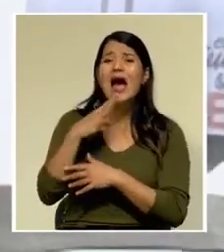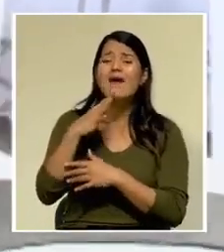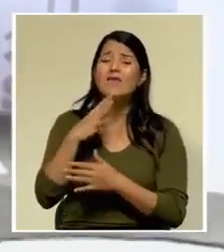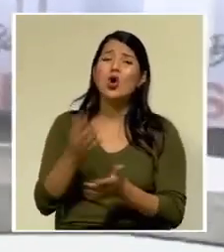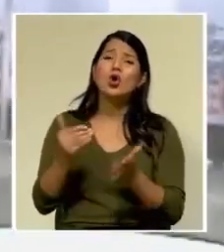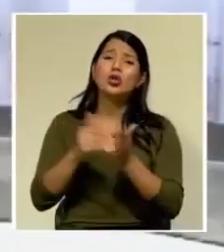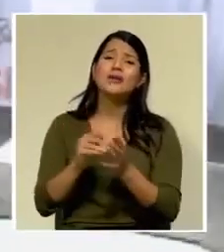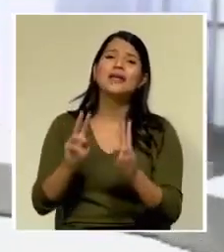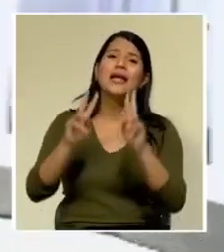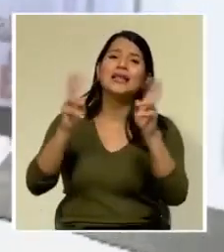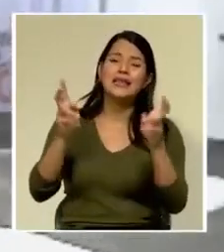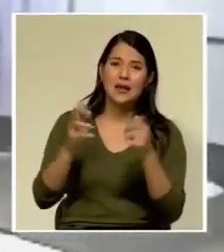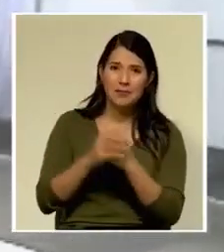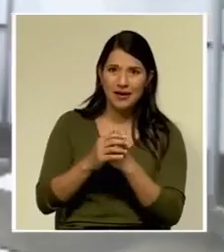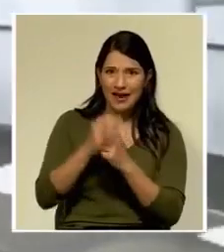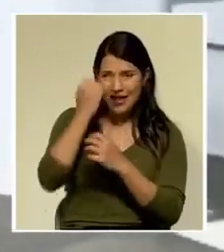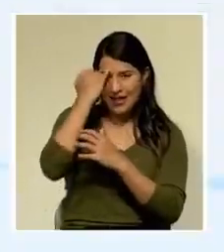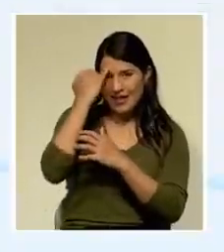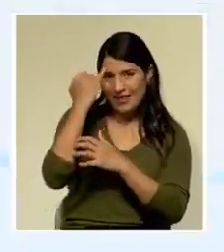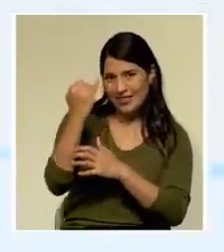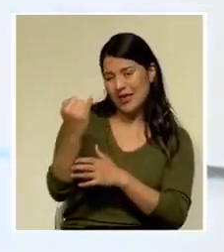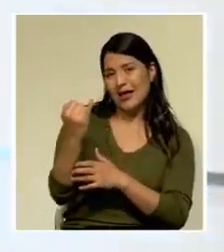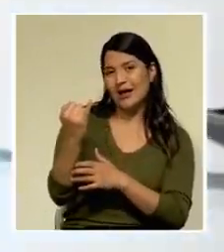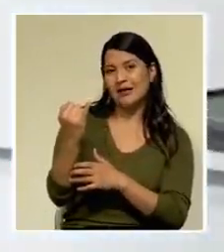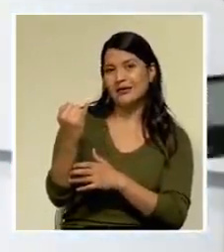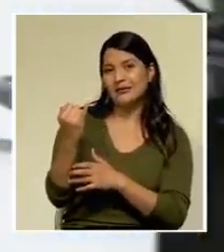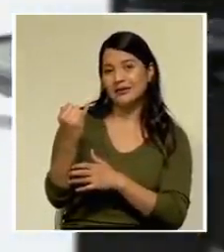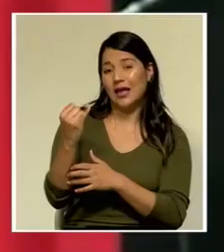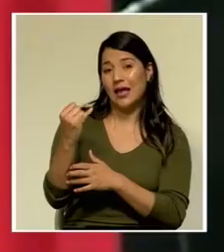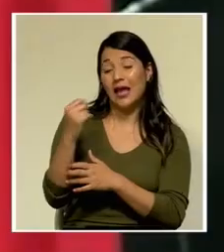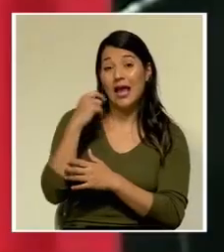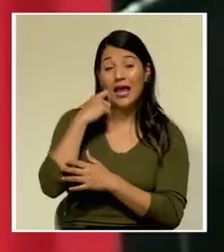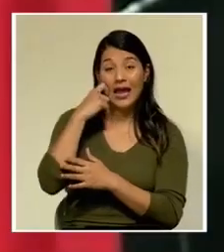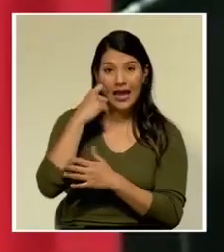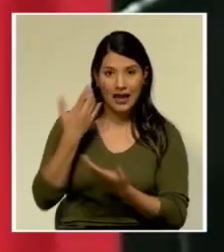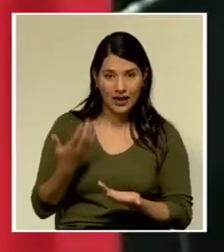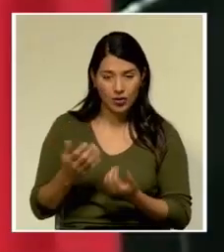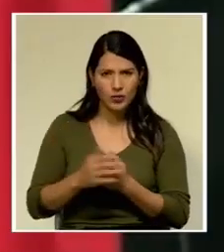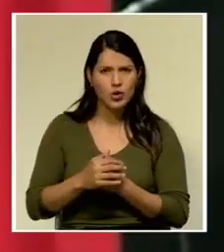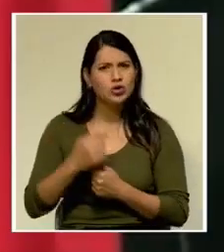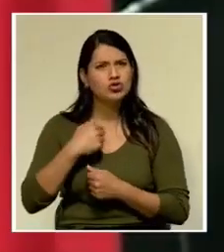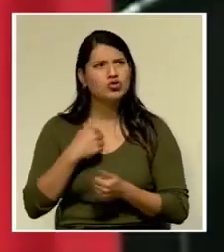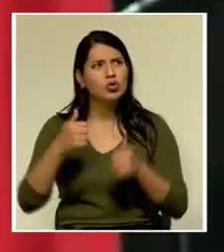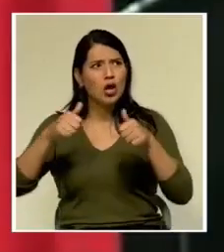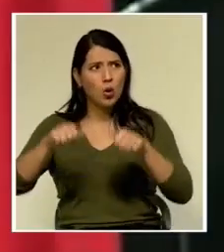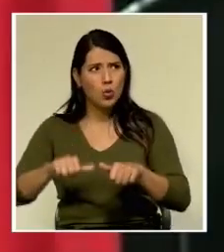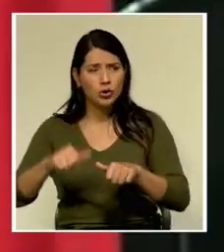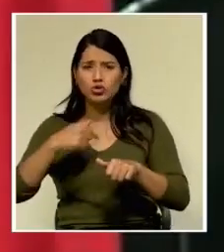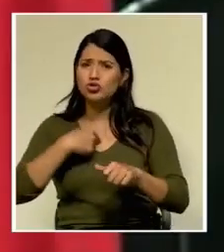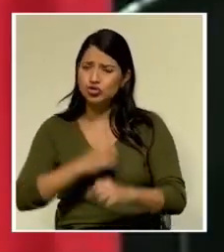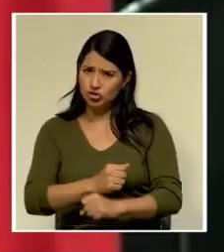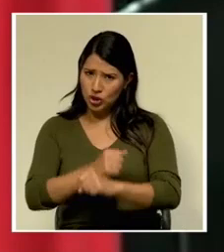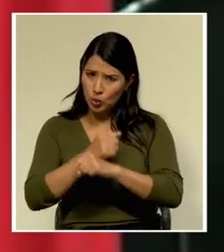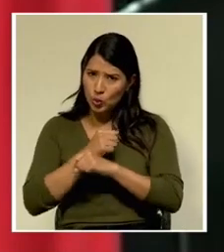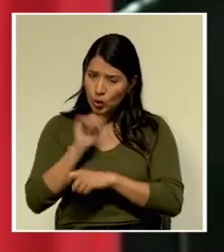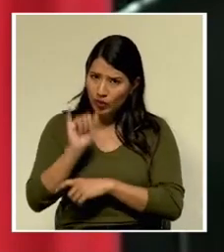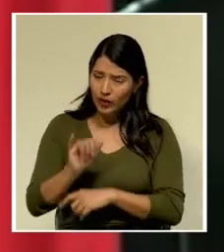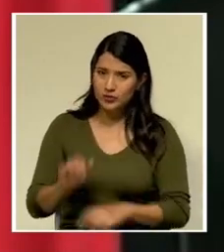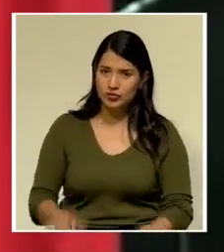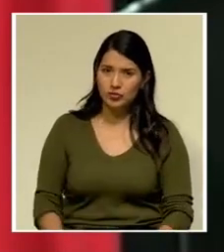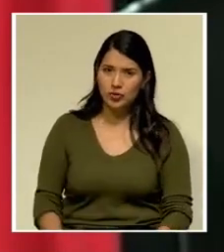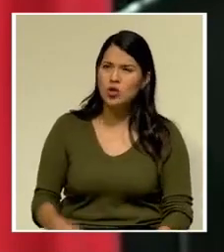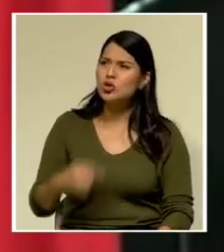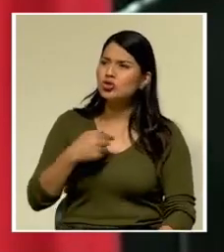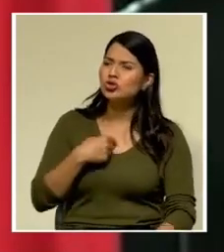rechazan grupos progresistas. Yo estoy no solamente de acuerdo, yo estoy seguro de eso.